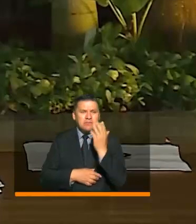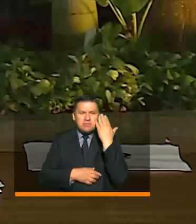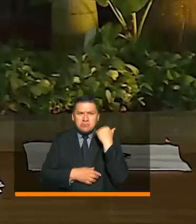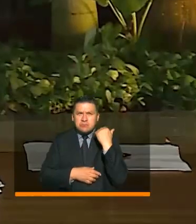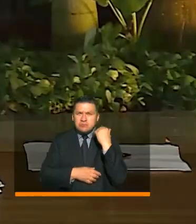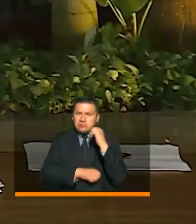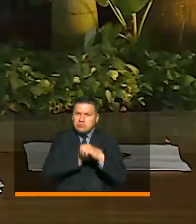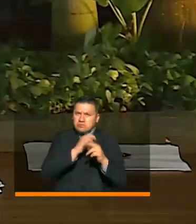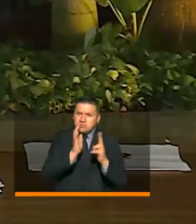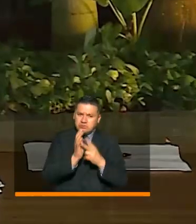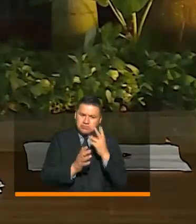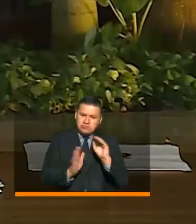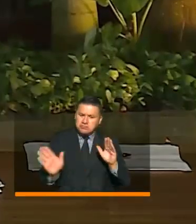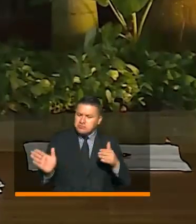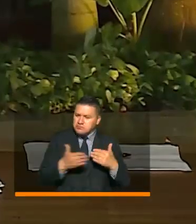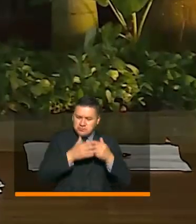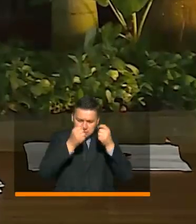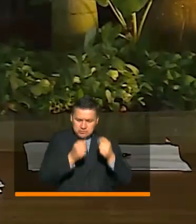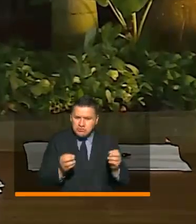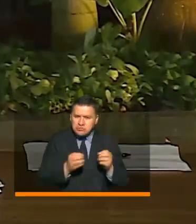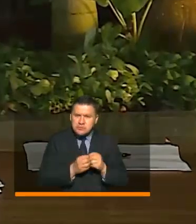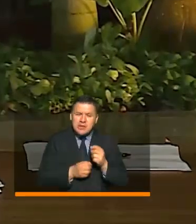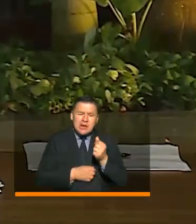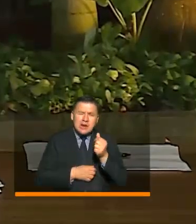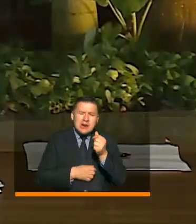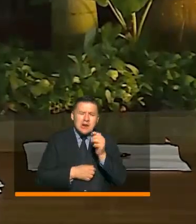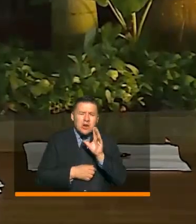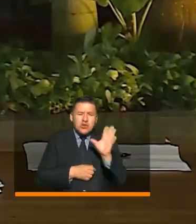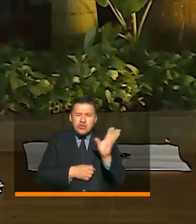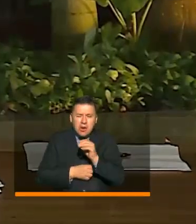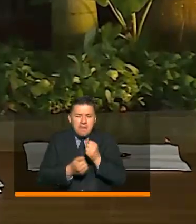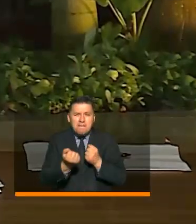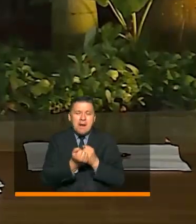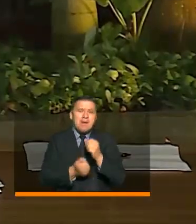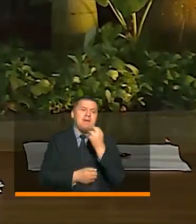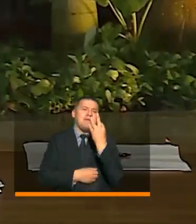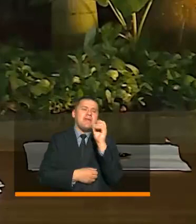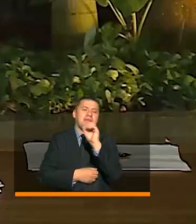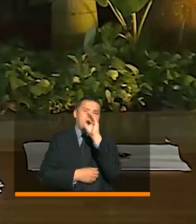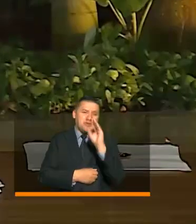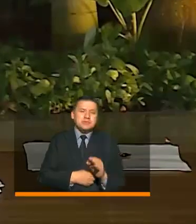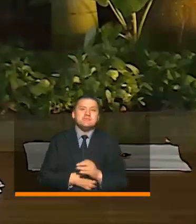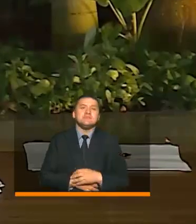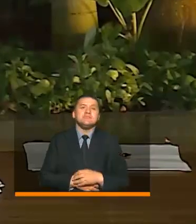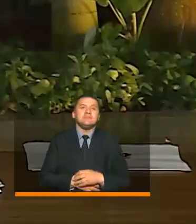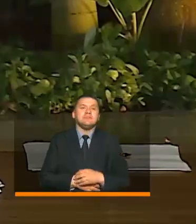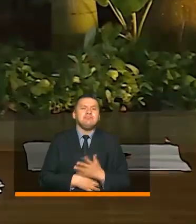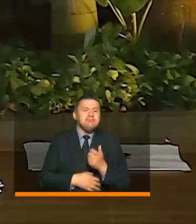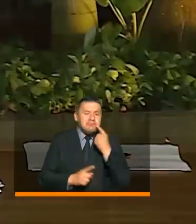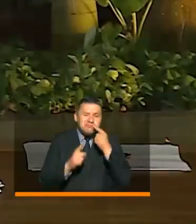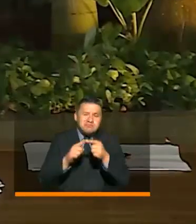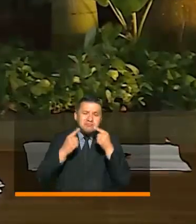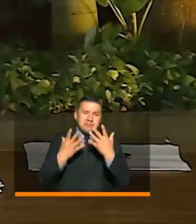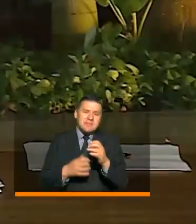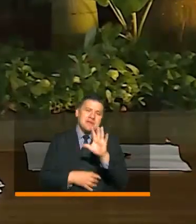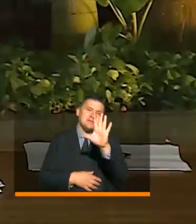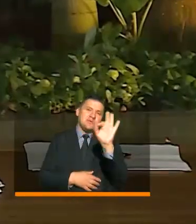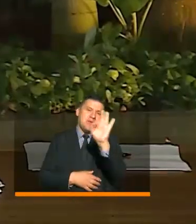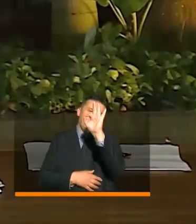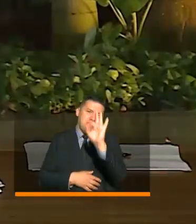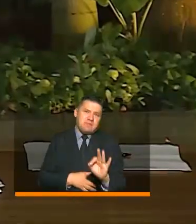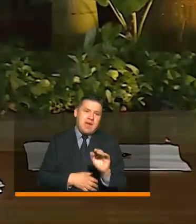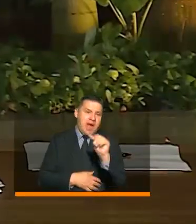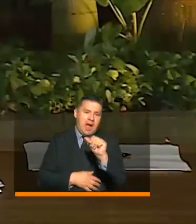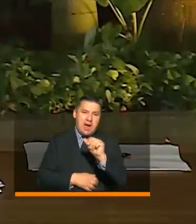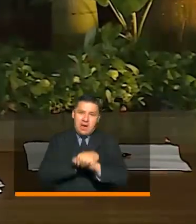año 2020 con una cobertura cercana al 30%. Y nuestra meta era llegar al 50%